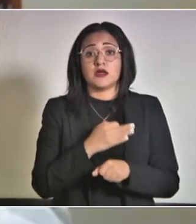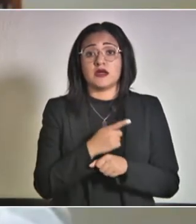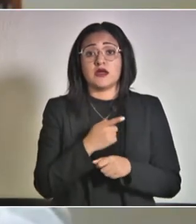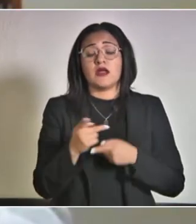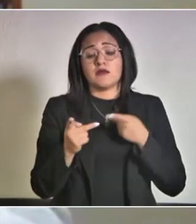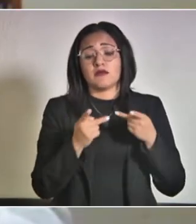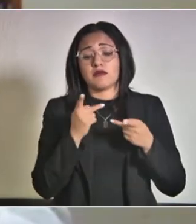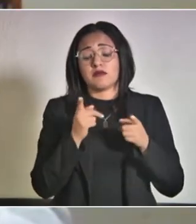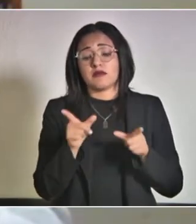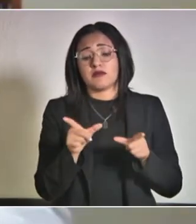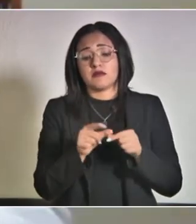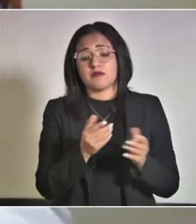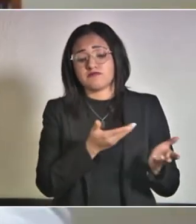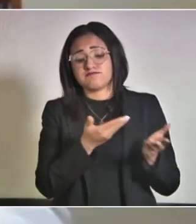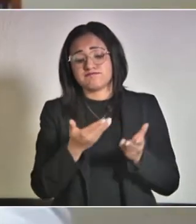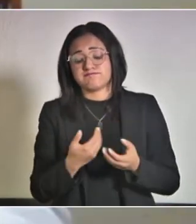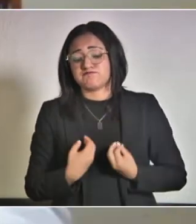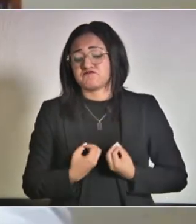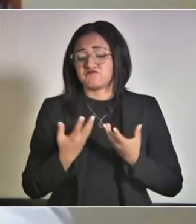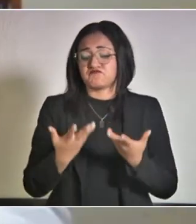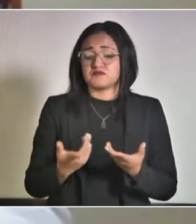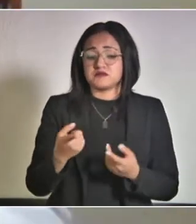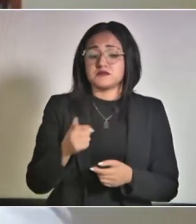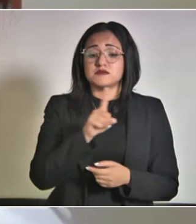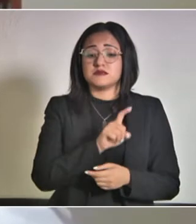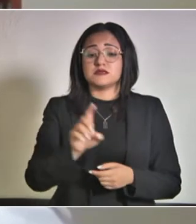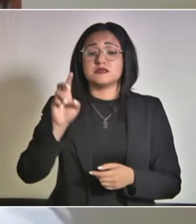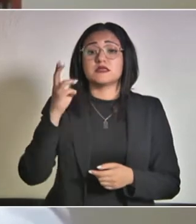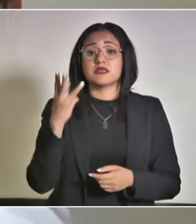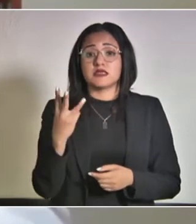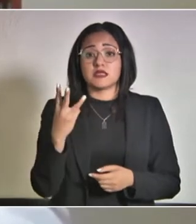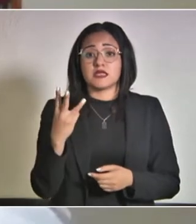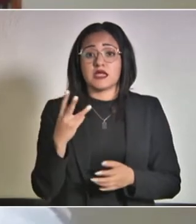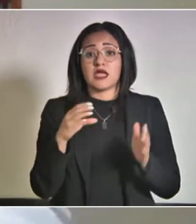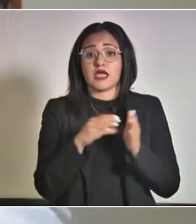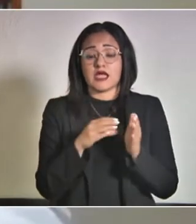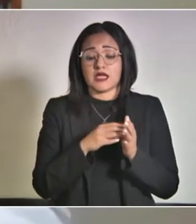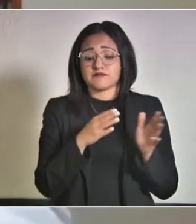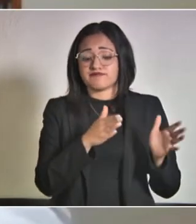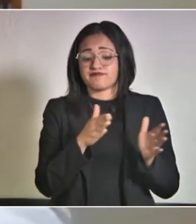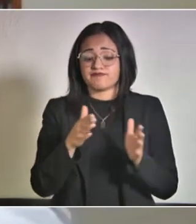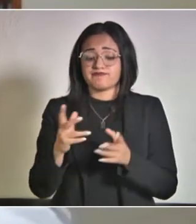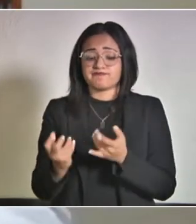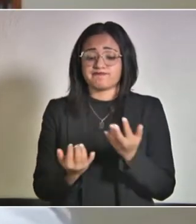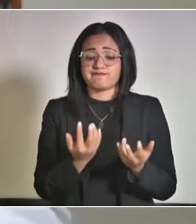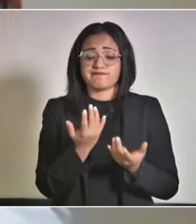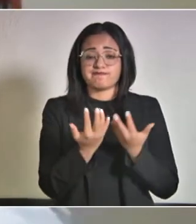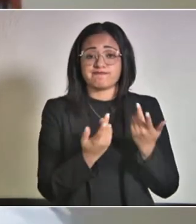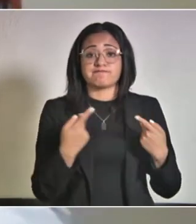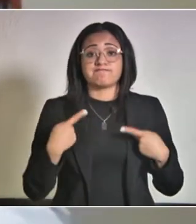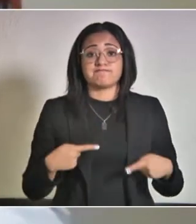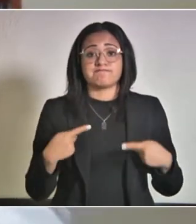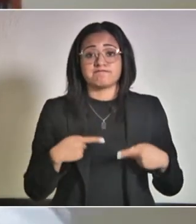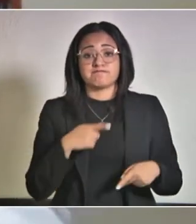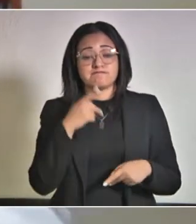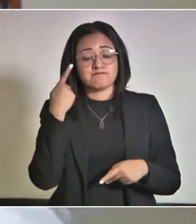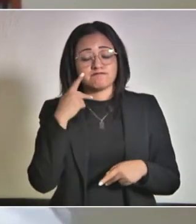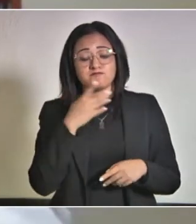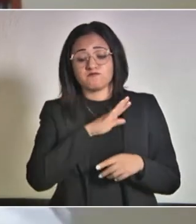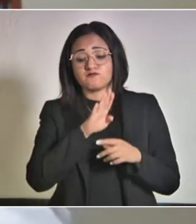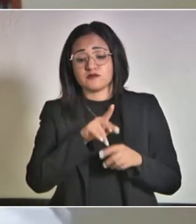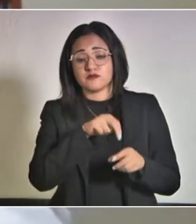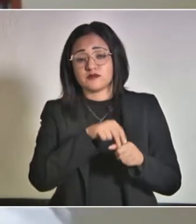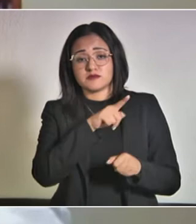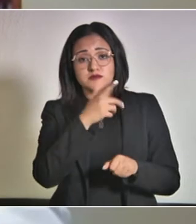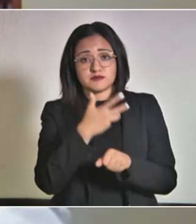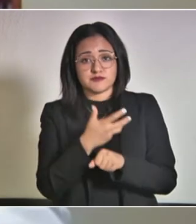de recibimiento y entrega de 103 urnas con restos de migrantes poblanos fallecidos en